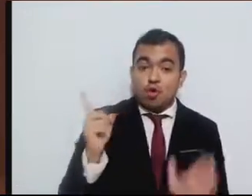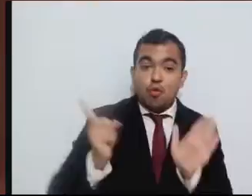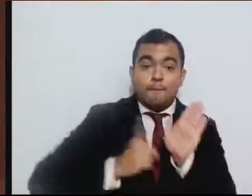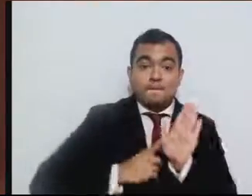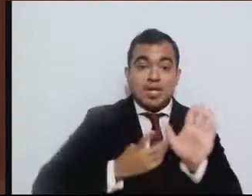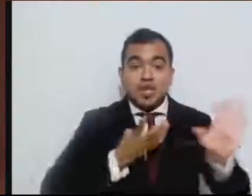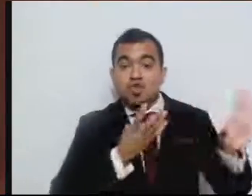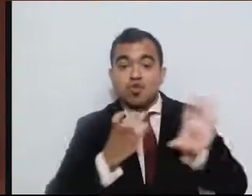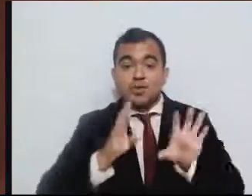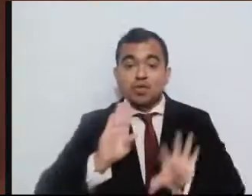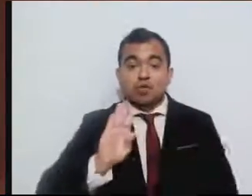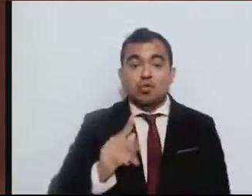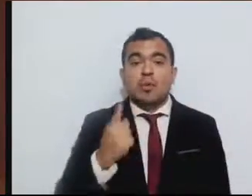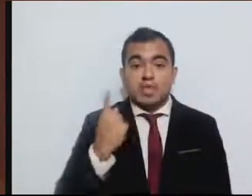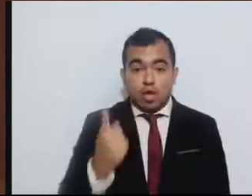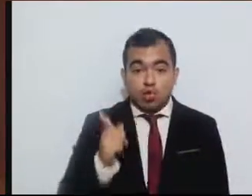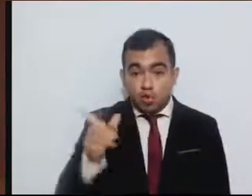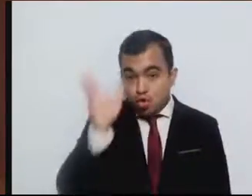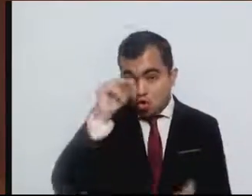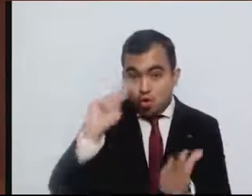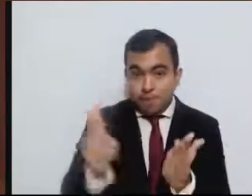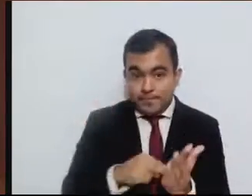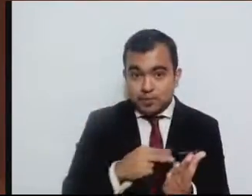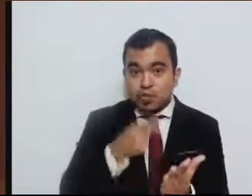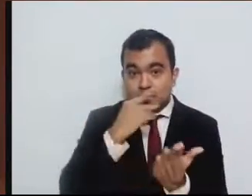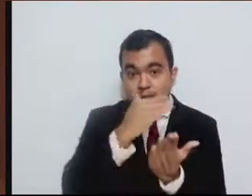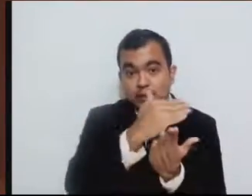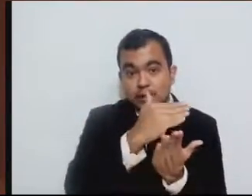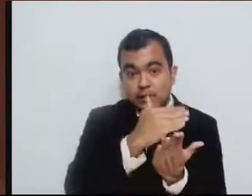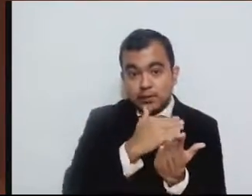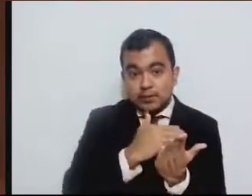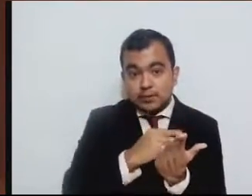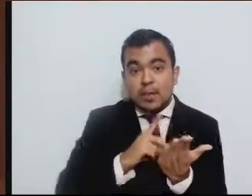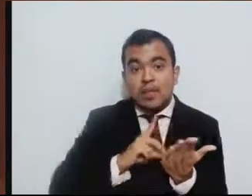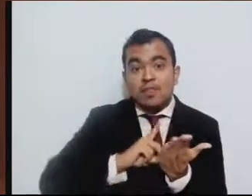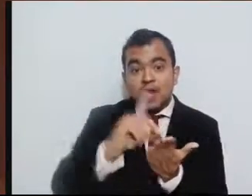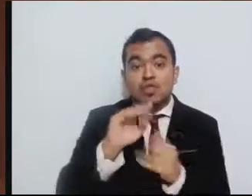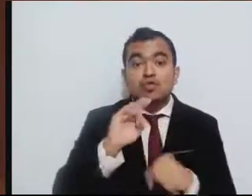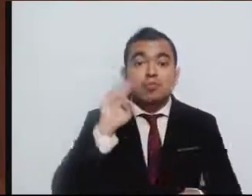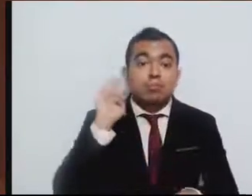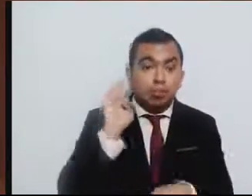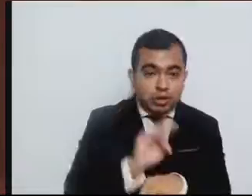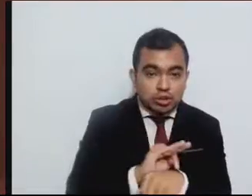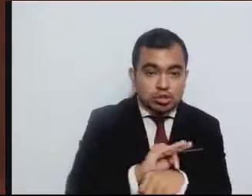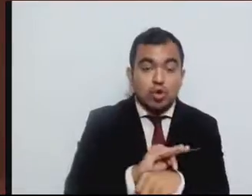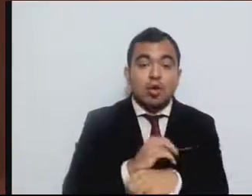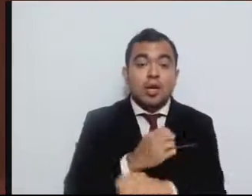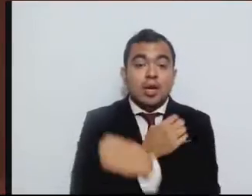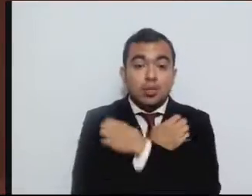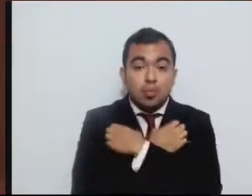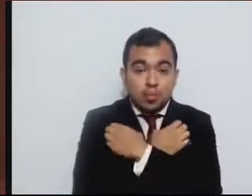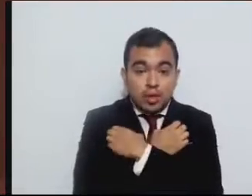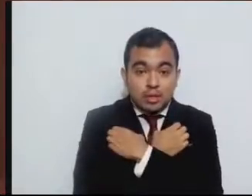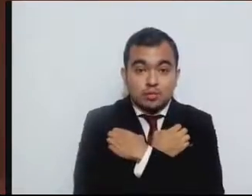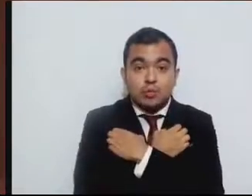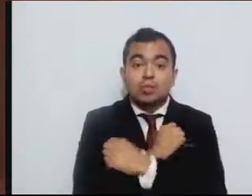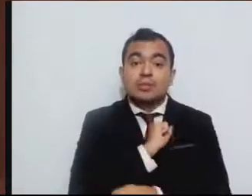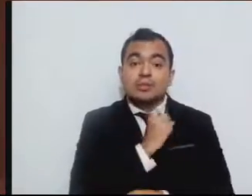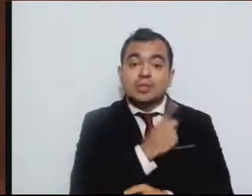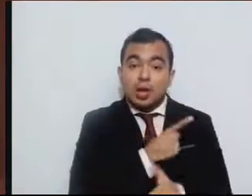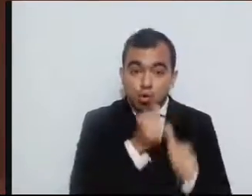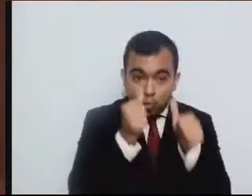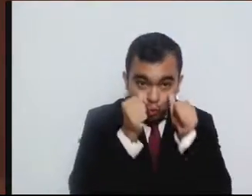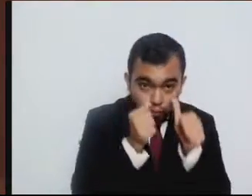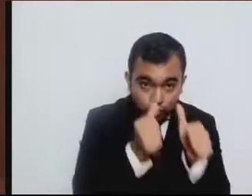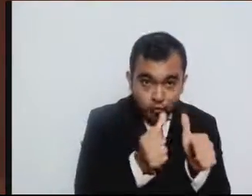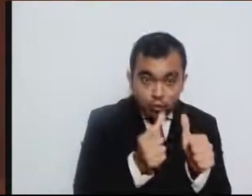1991, establece los derechos a la protección, la educación, la atención sanitaria, la vivienda y